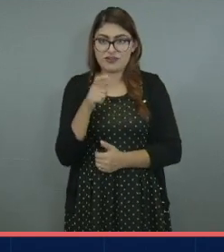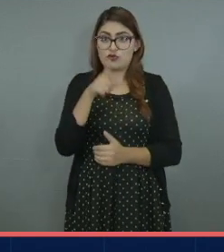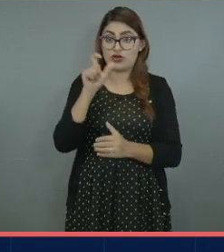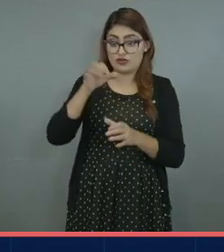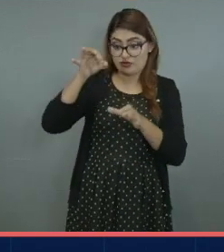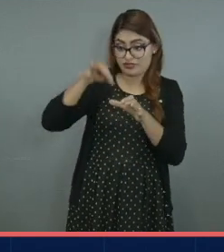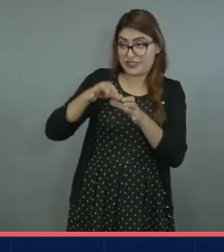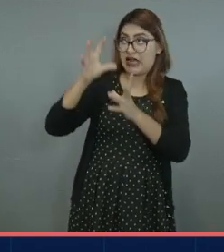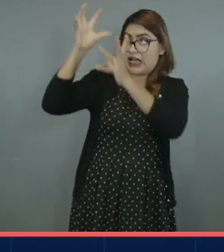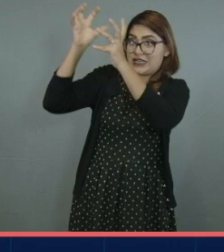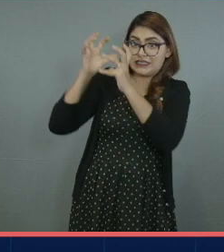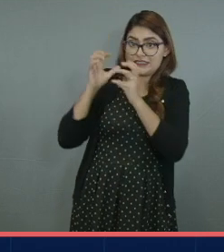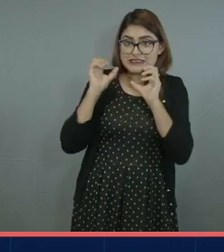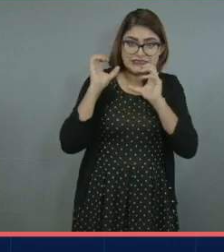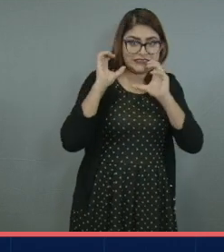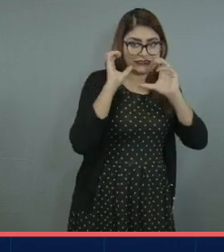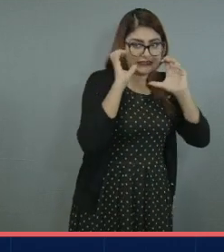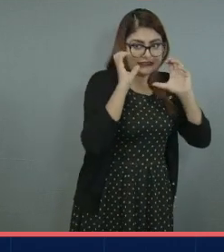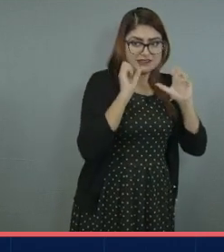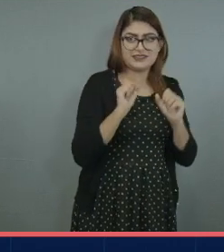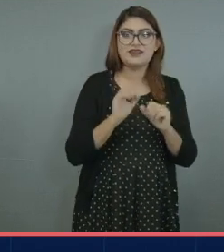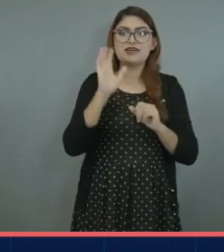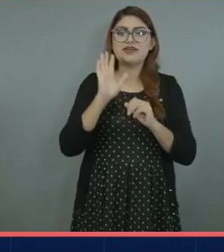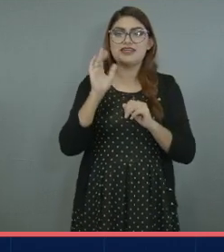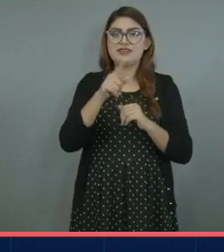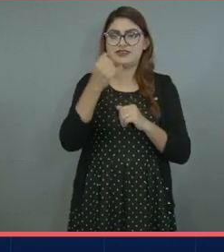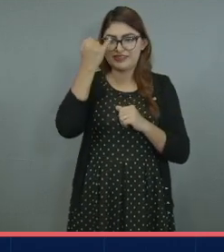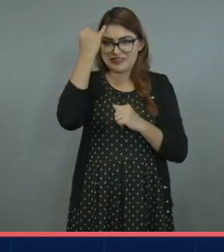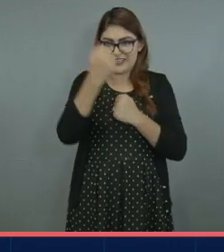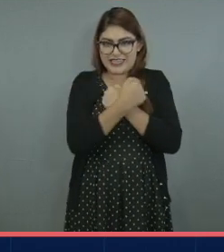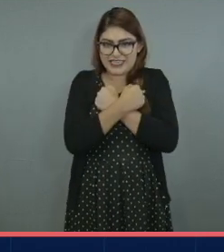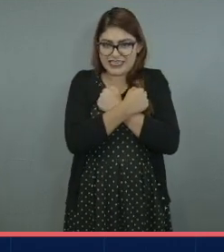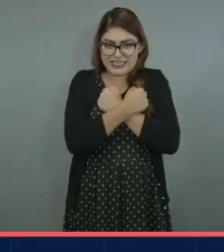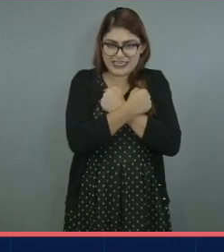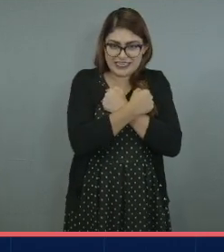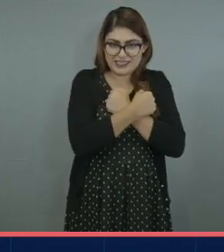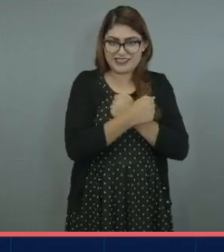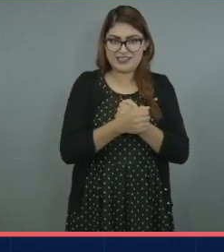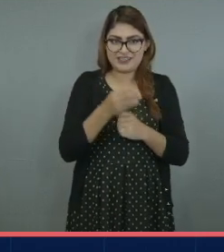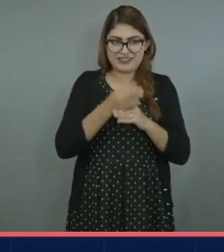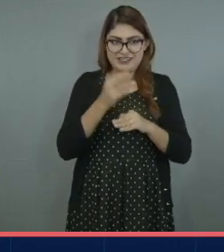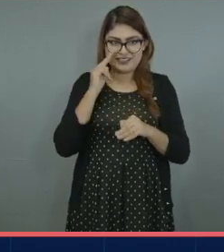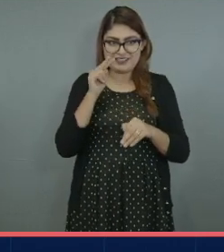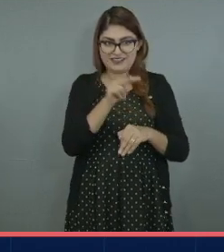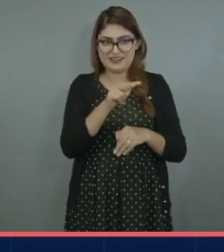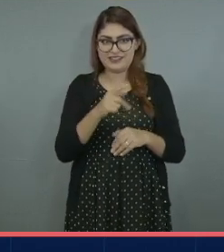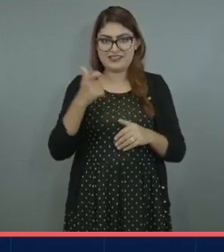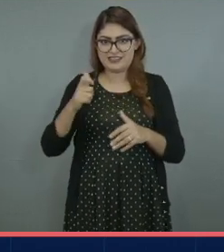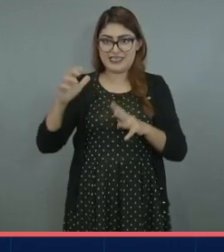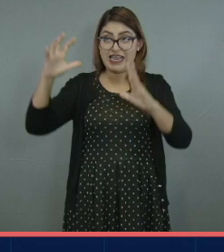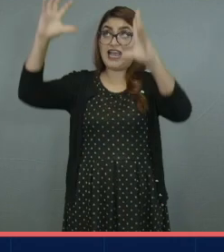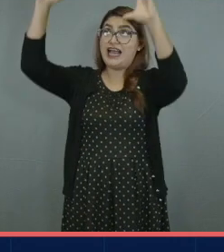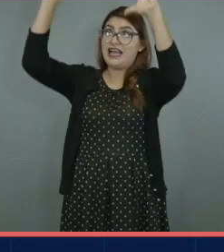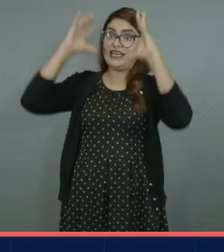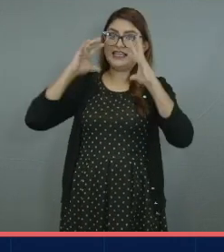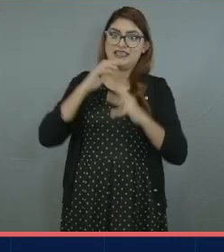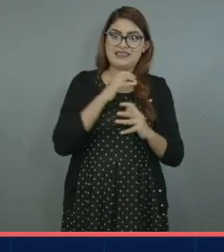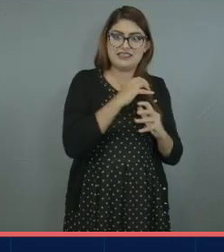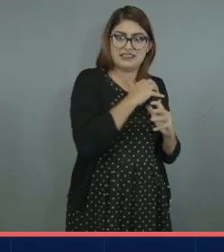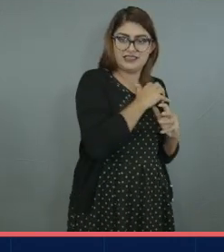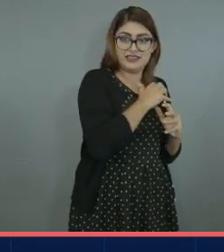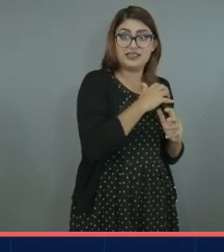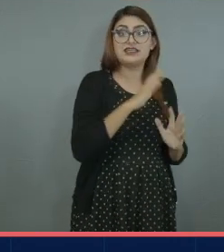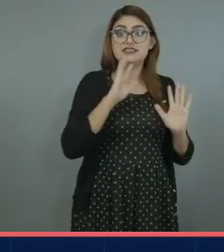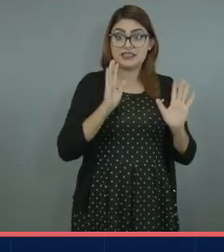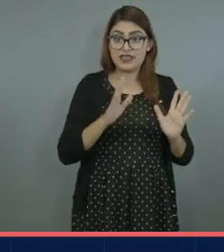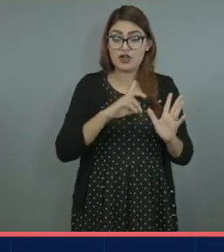de llevarlo. Háganle cuenta que lo llevan así muy, como lo están viendo ustedes en pantalla, se llevan su dinero y lo ponen en